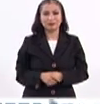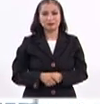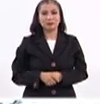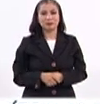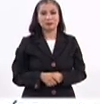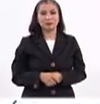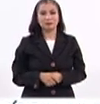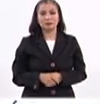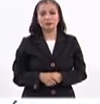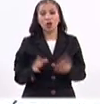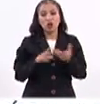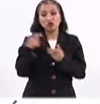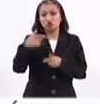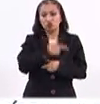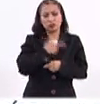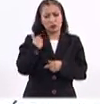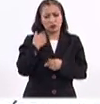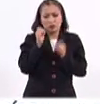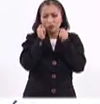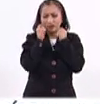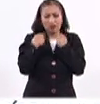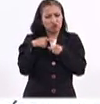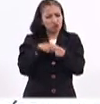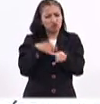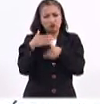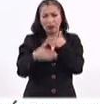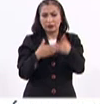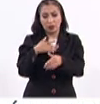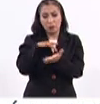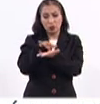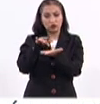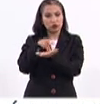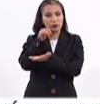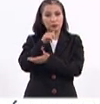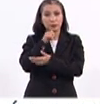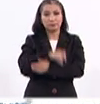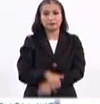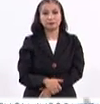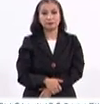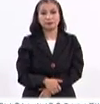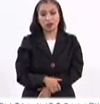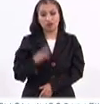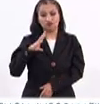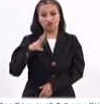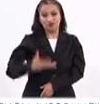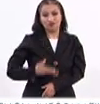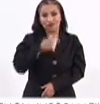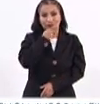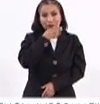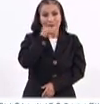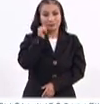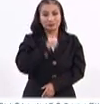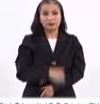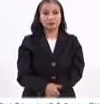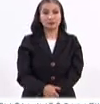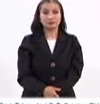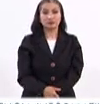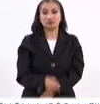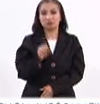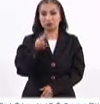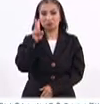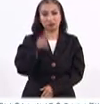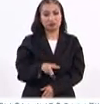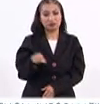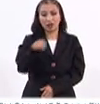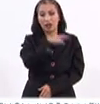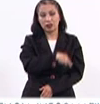claro. las cosas que te gusten sin importar qué sean. Y todo el apoyo, por supuesto, ¿no? Y muy Sí. orgulloso, supongo que sí. La verdad es que